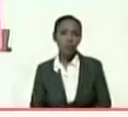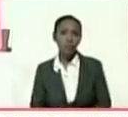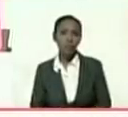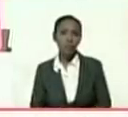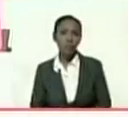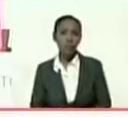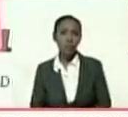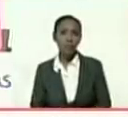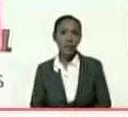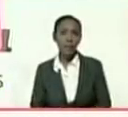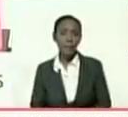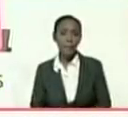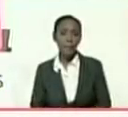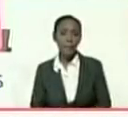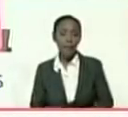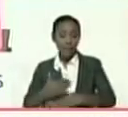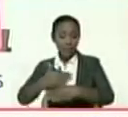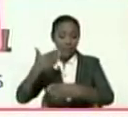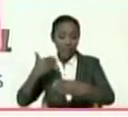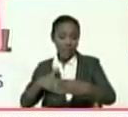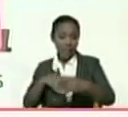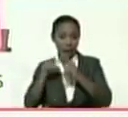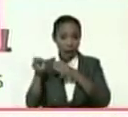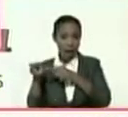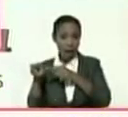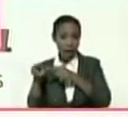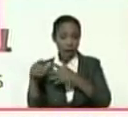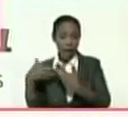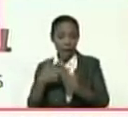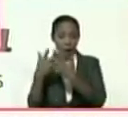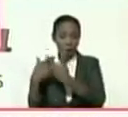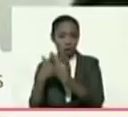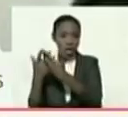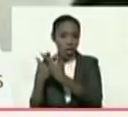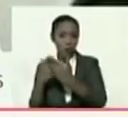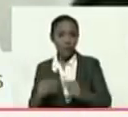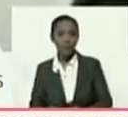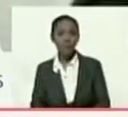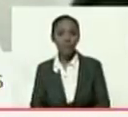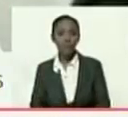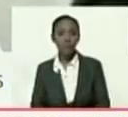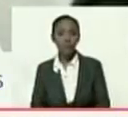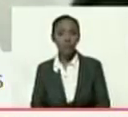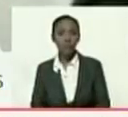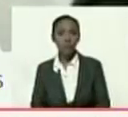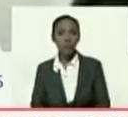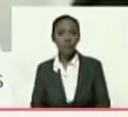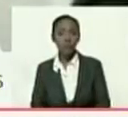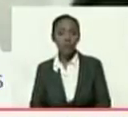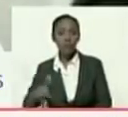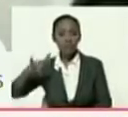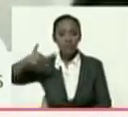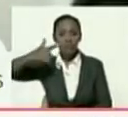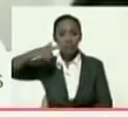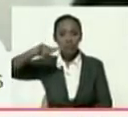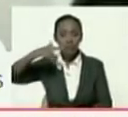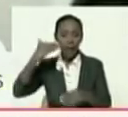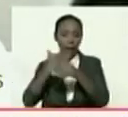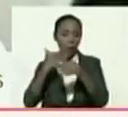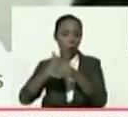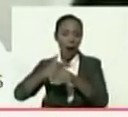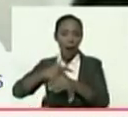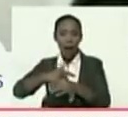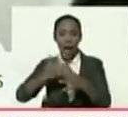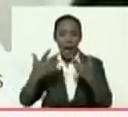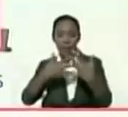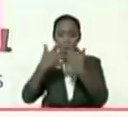No, detrás de él está Estados Unidos, que es quien los manda, ¿no? Llámalo el titiritero. Y abajo ellos